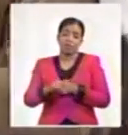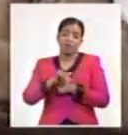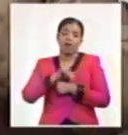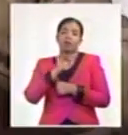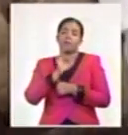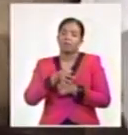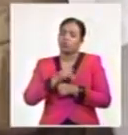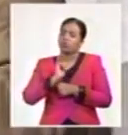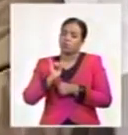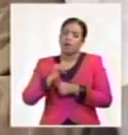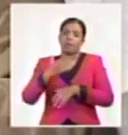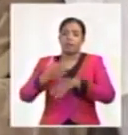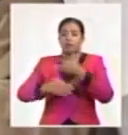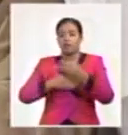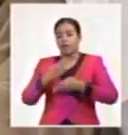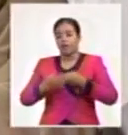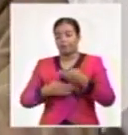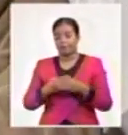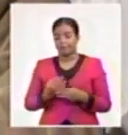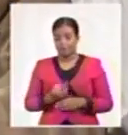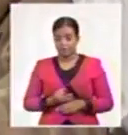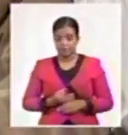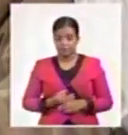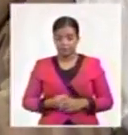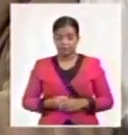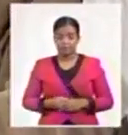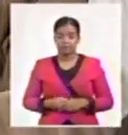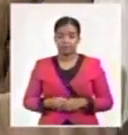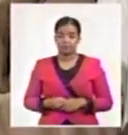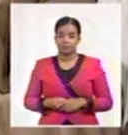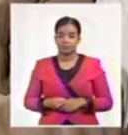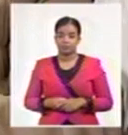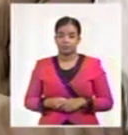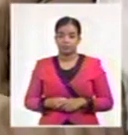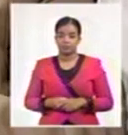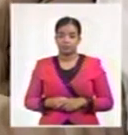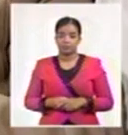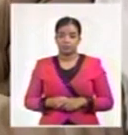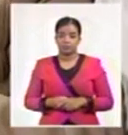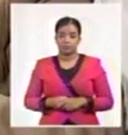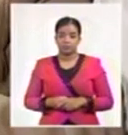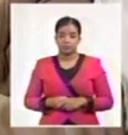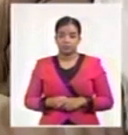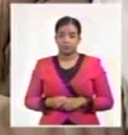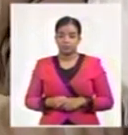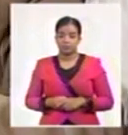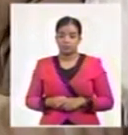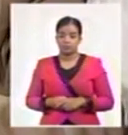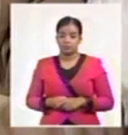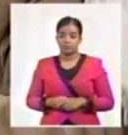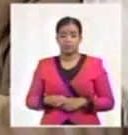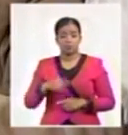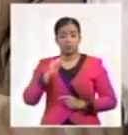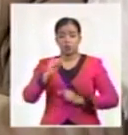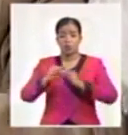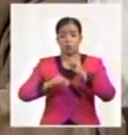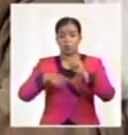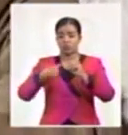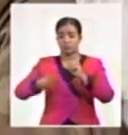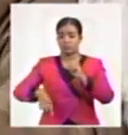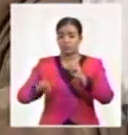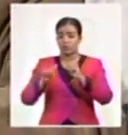asiático, y el escenario de Asia y Pacífico ha ido adquiriendo una centralidad cada vez más importante, más